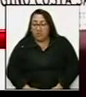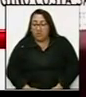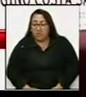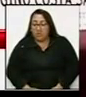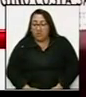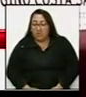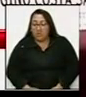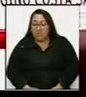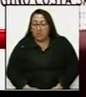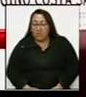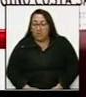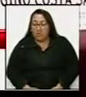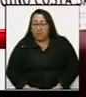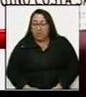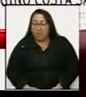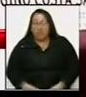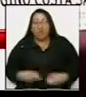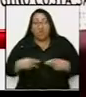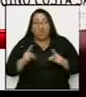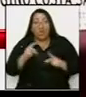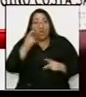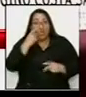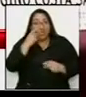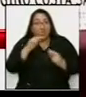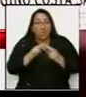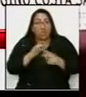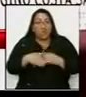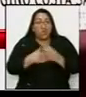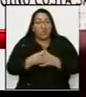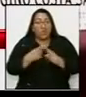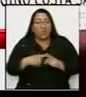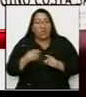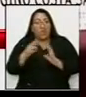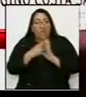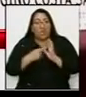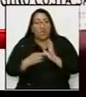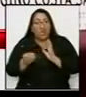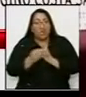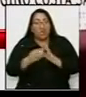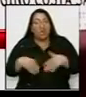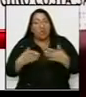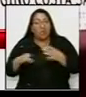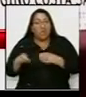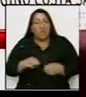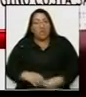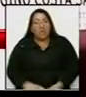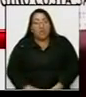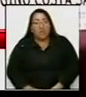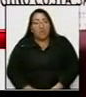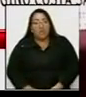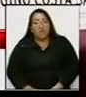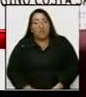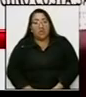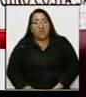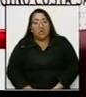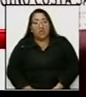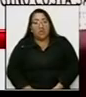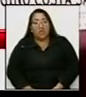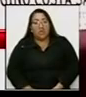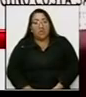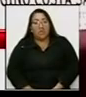Ejecutivo, que permitía conocer los distintos registros que podía generar la Junta Nacional de